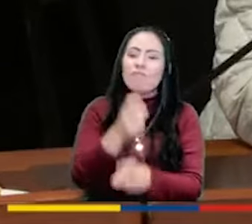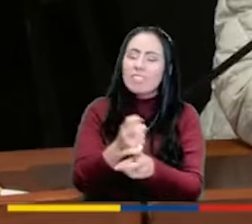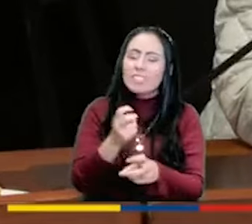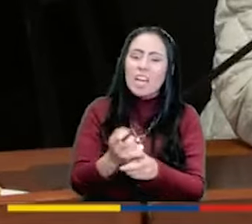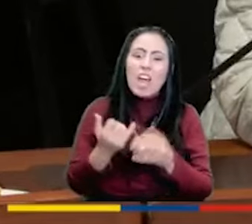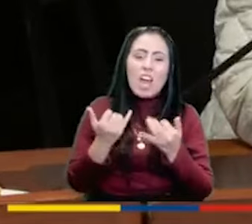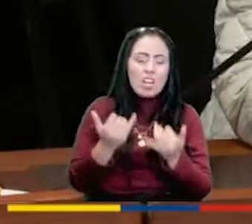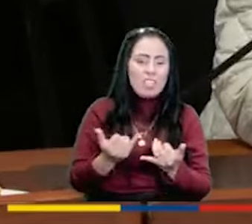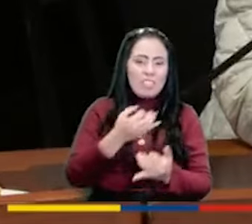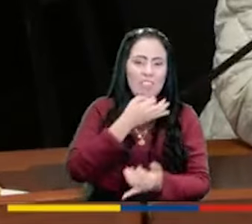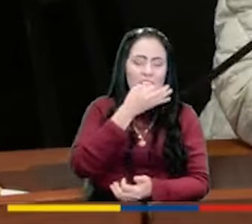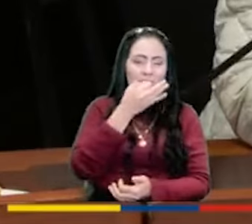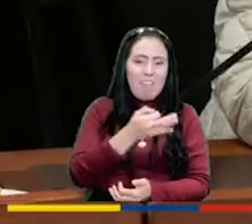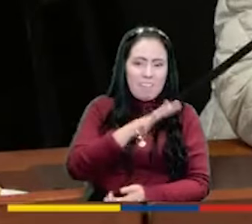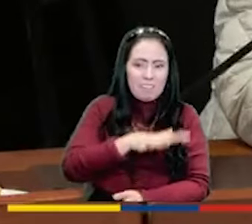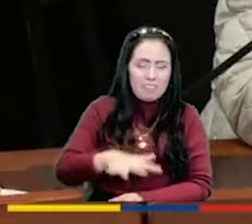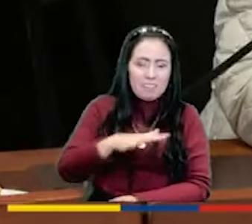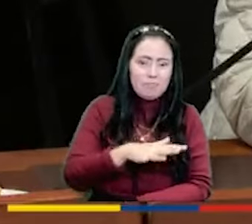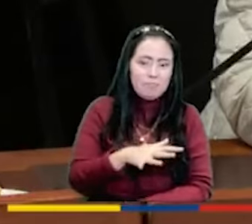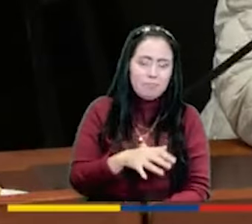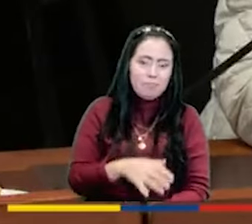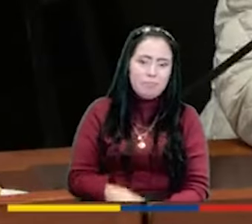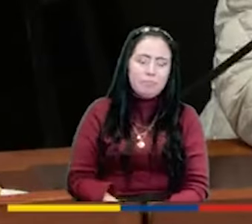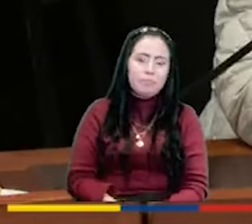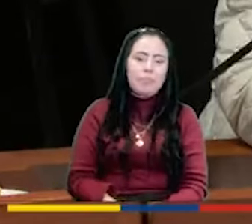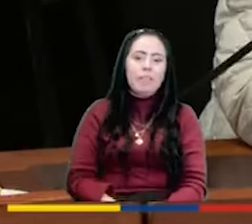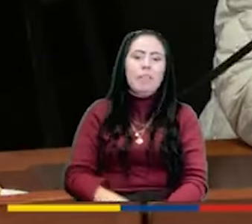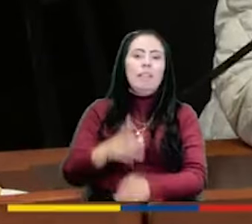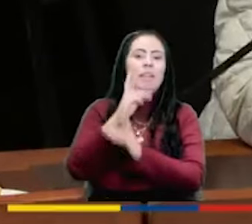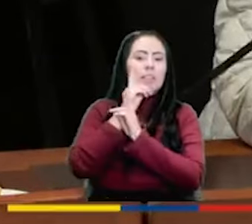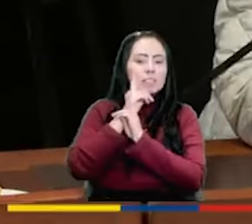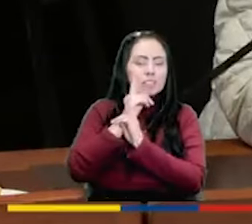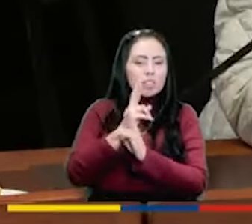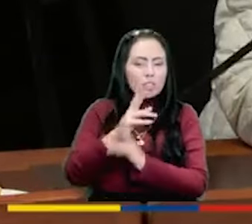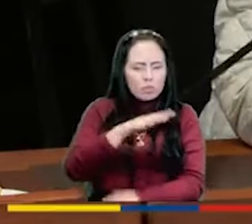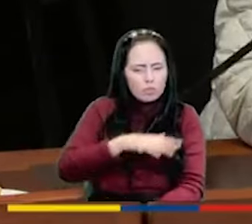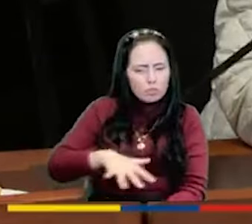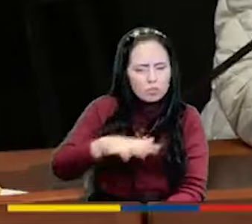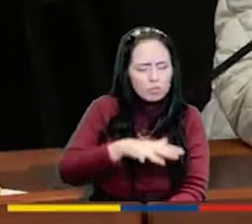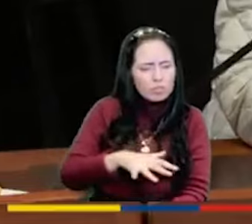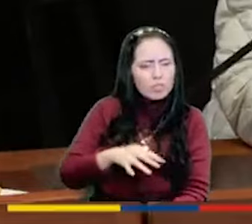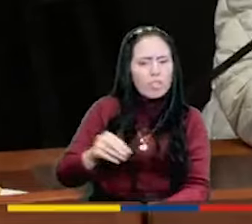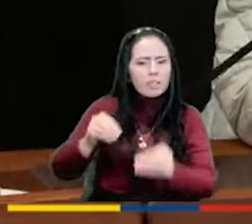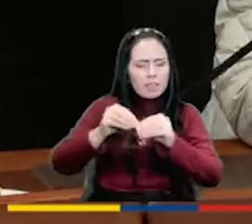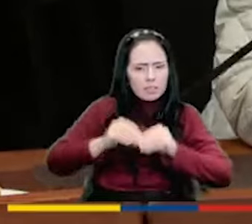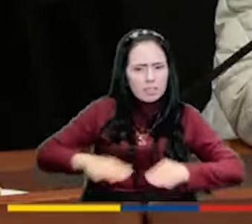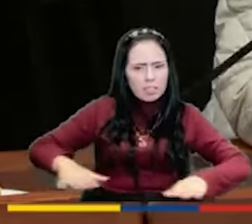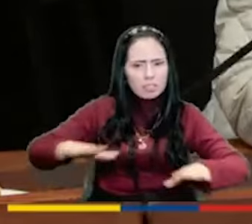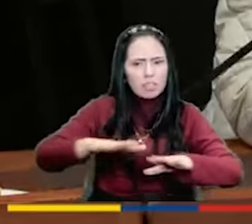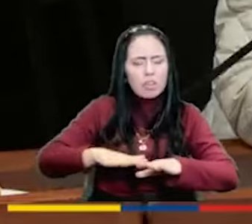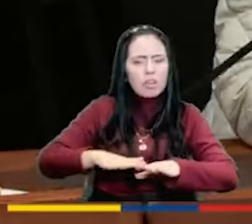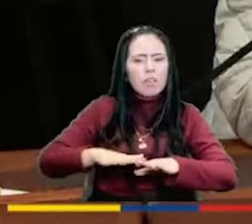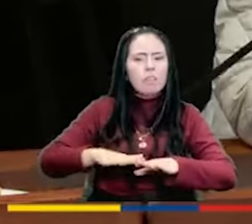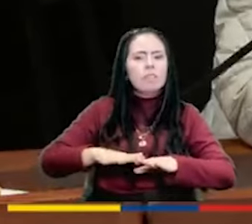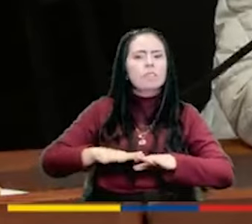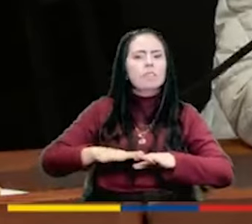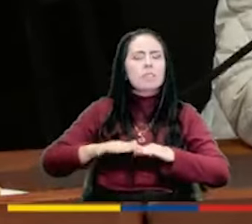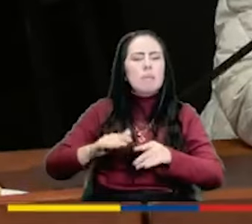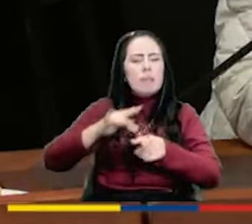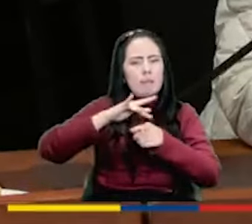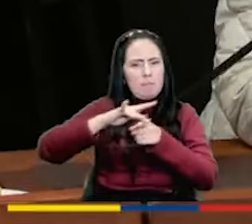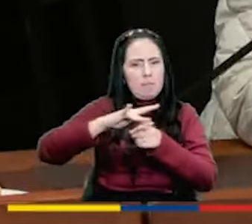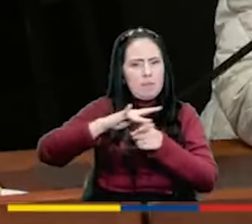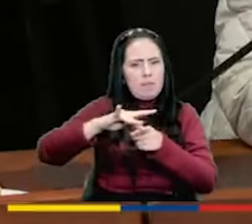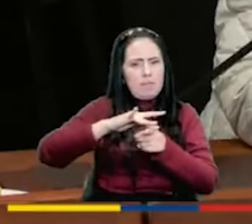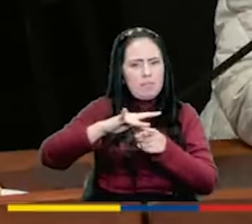la articulación. El reconocimiento, por supuesto, de esos territorios es fundamental para la